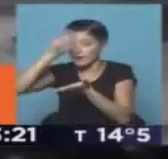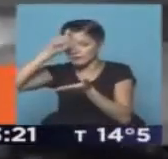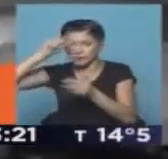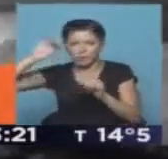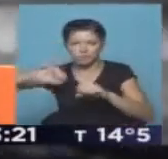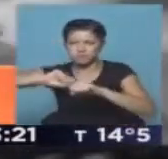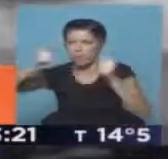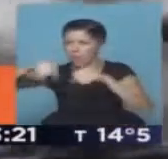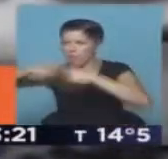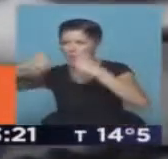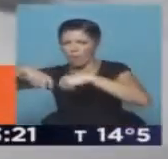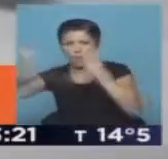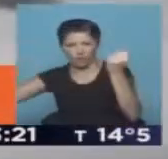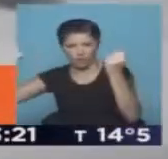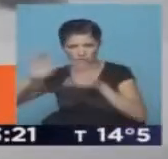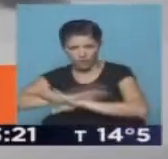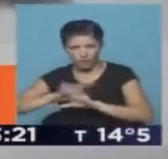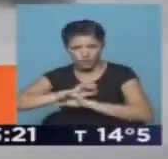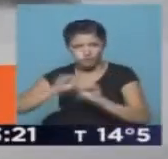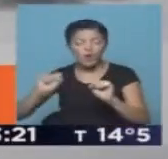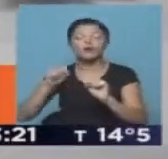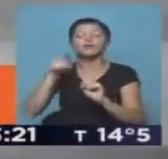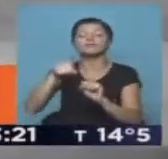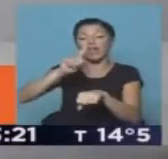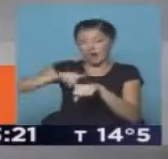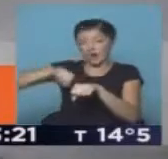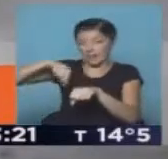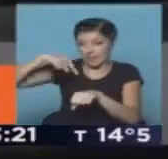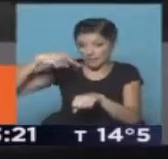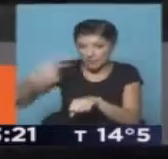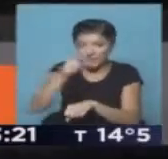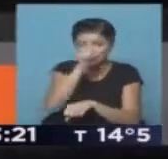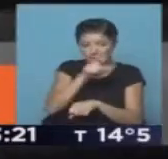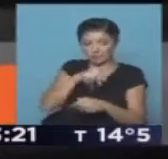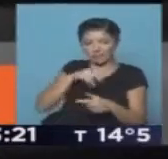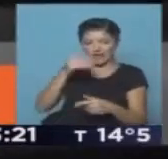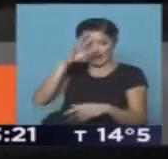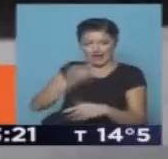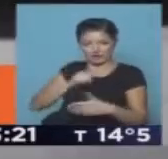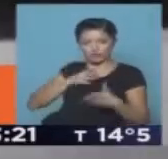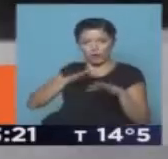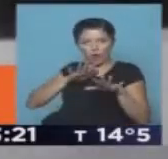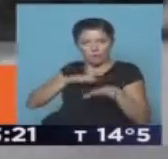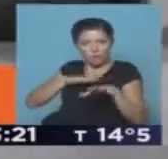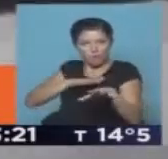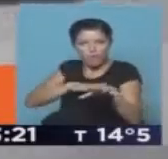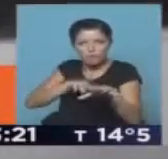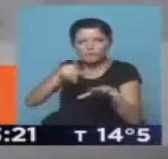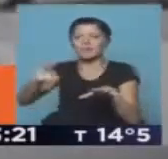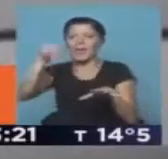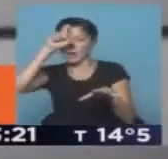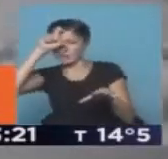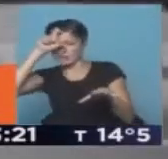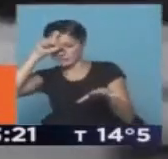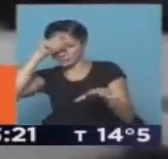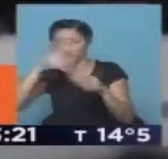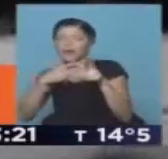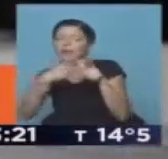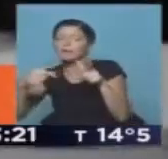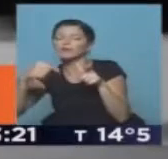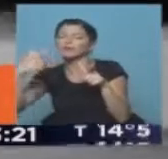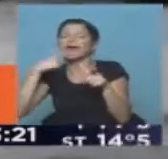horas después las fuerzas terrestres israelíes derrotaron a los brindados egipcios en la península del sinaí